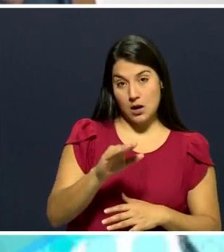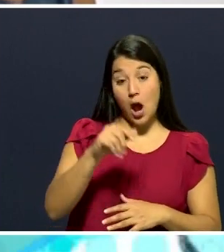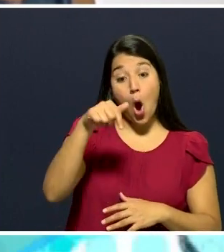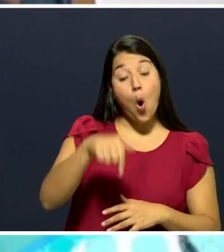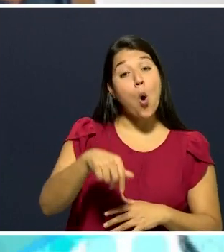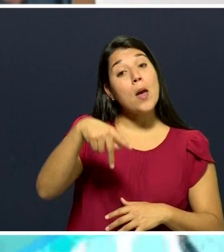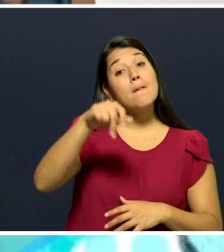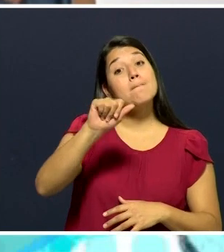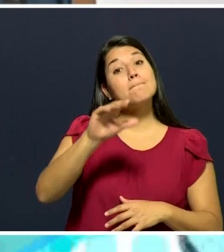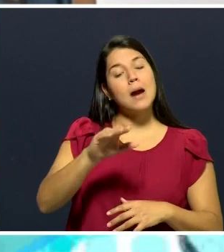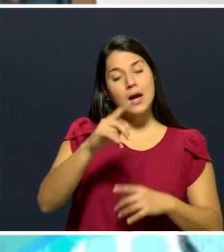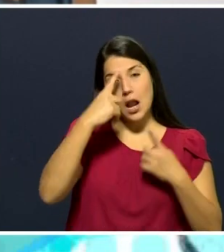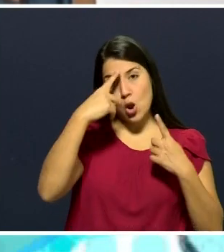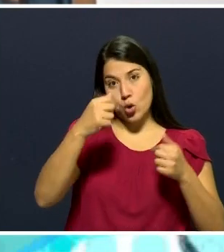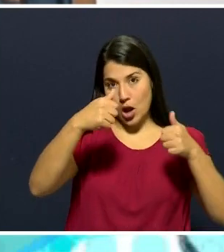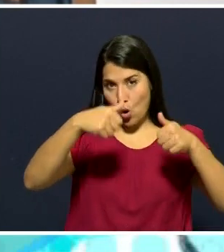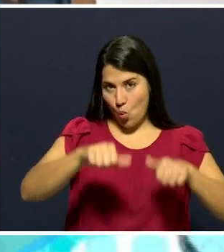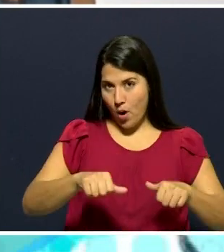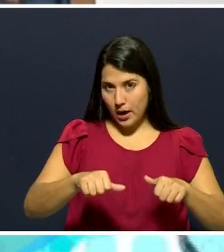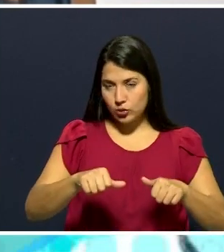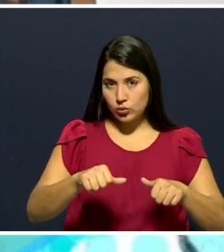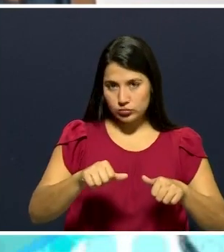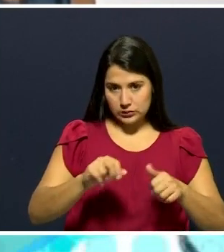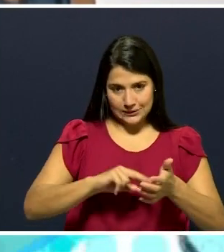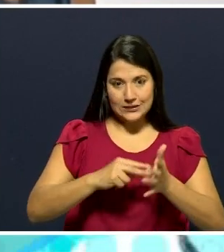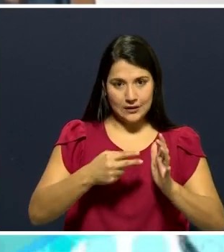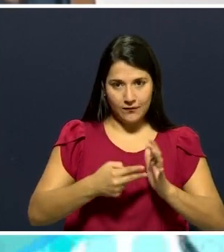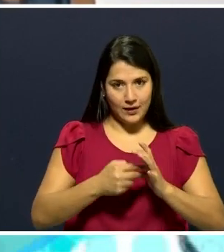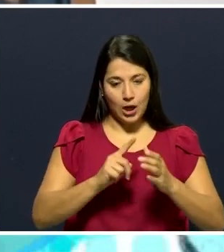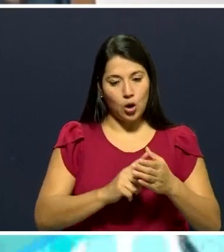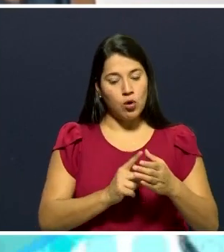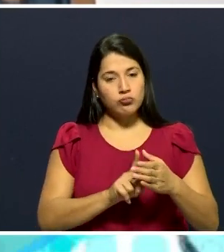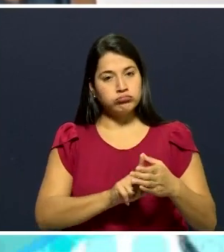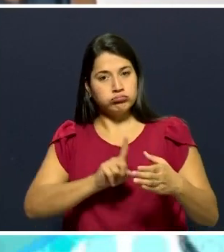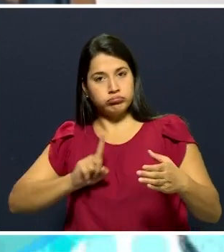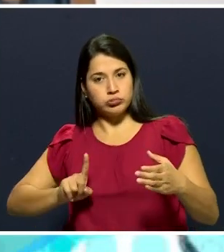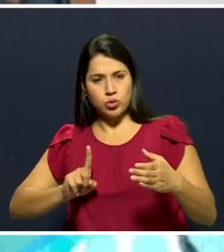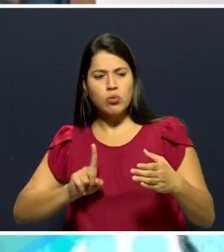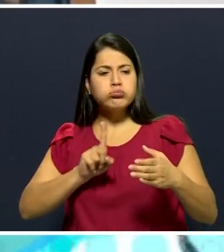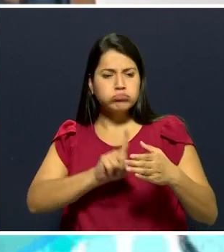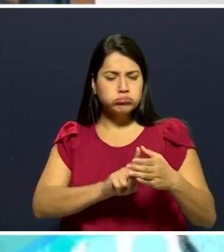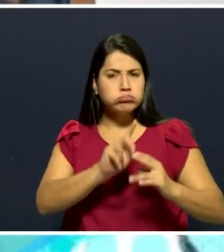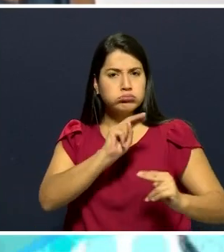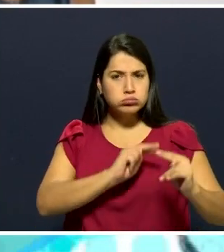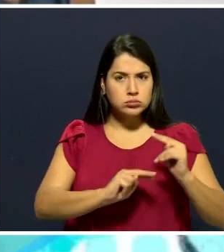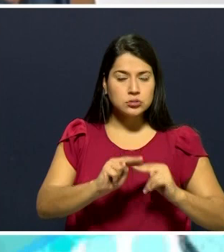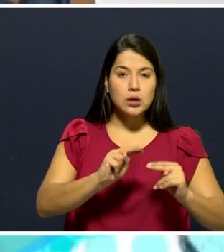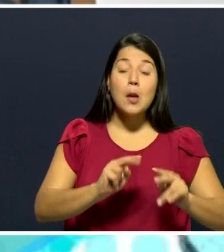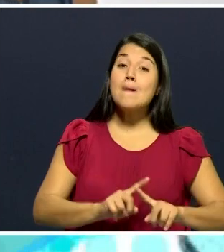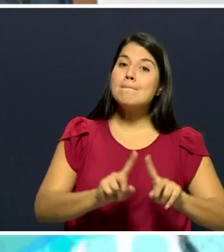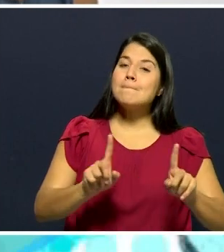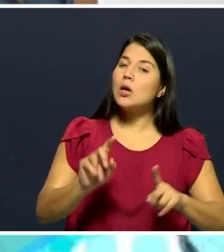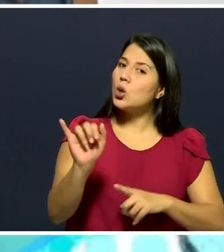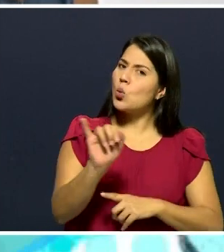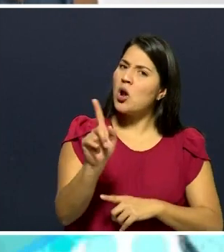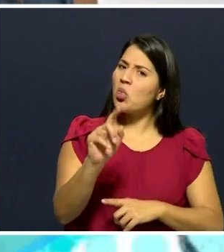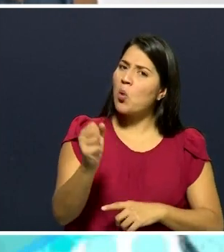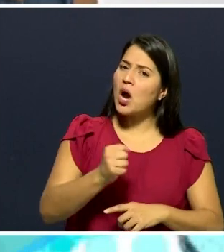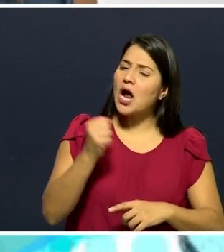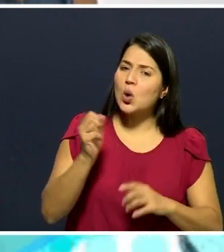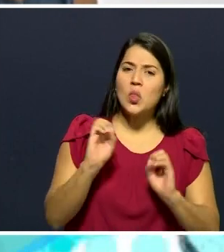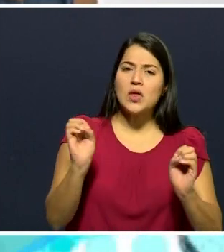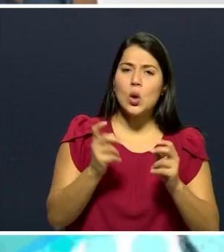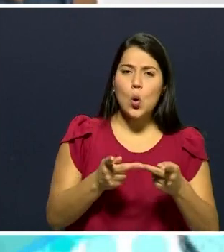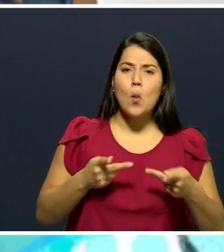y por lo tanto no quedarse por fuera de las negociaciones del directorio legislativo, tampoco tiene ninguno de los cargos y además no tienen los cargos